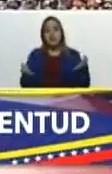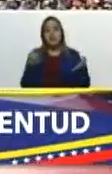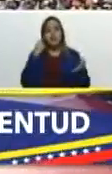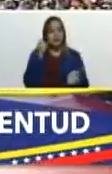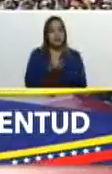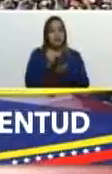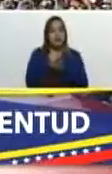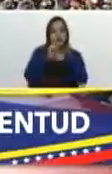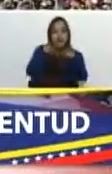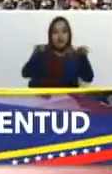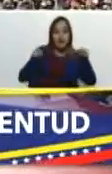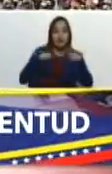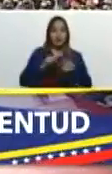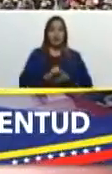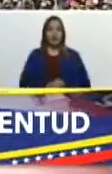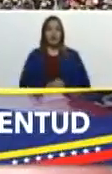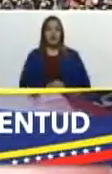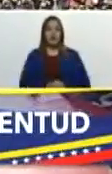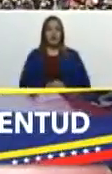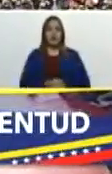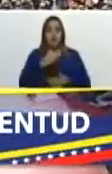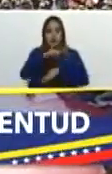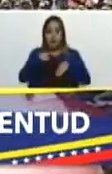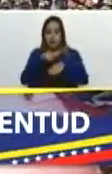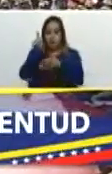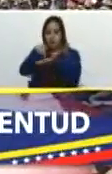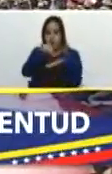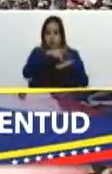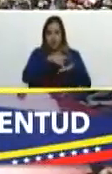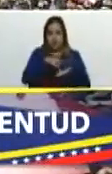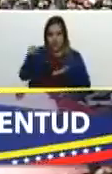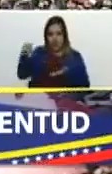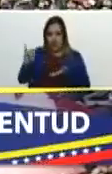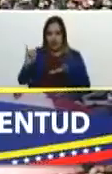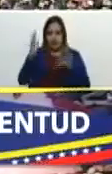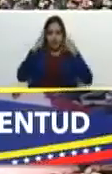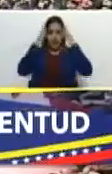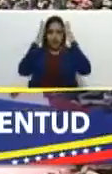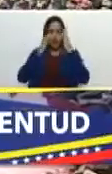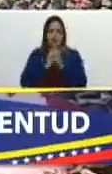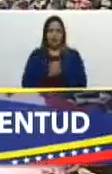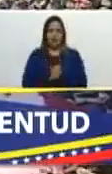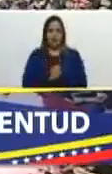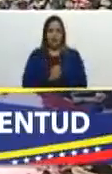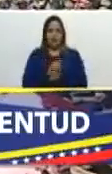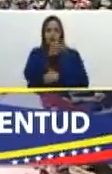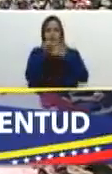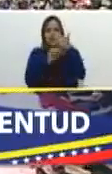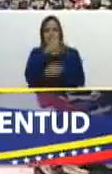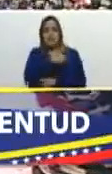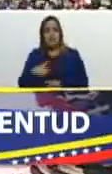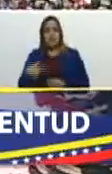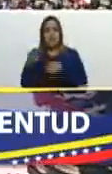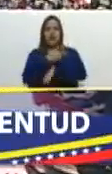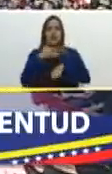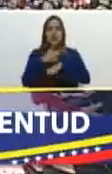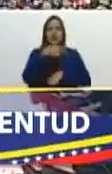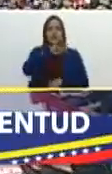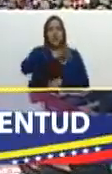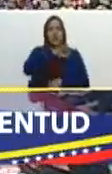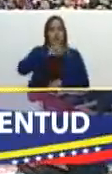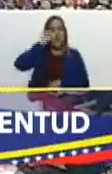ustedes. Ministros presentes. Aquí tenemos a Melvin Maldonado, que es vicepresidente de gobierno para el